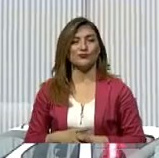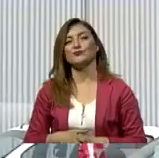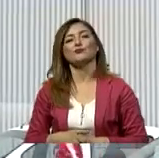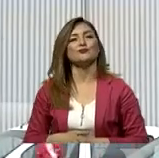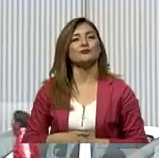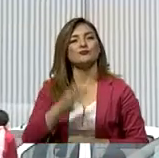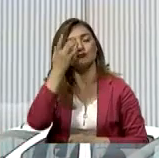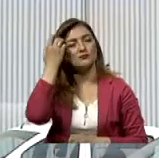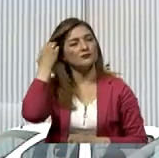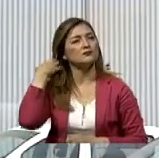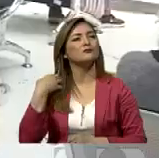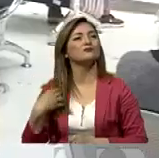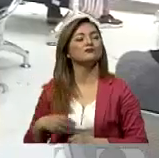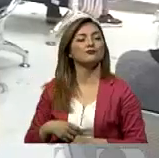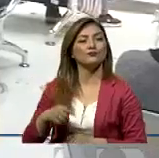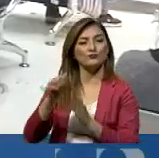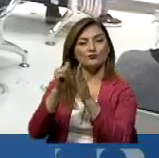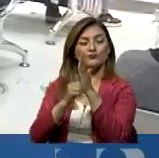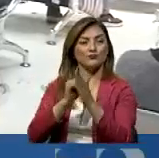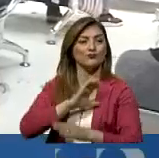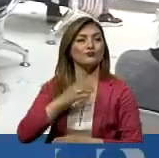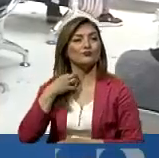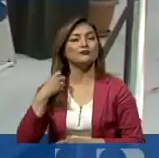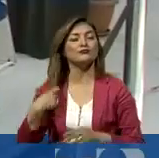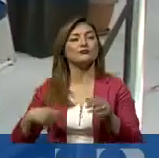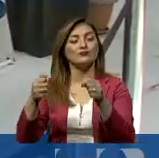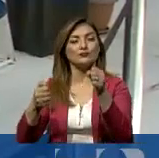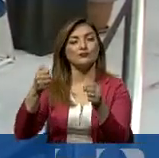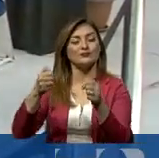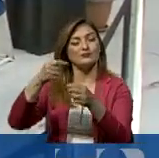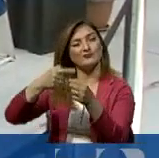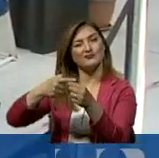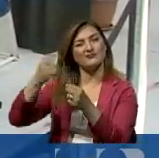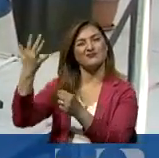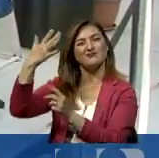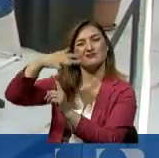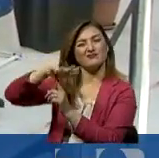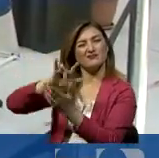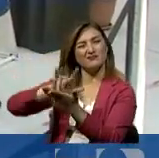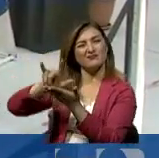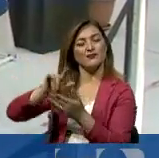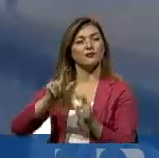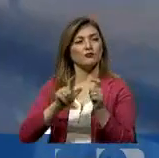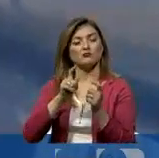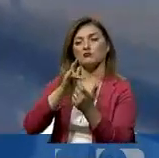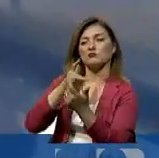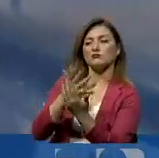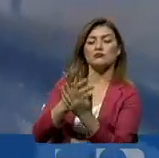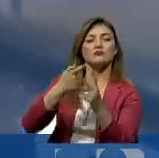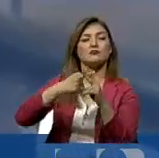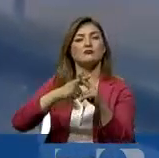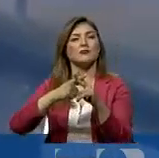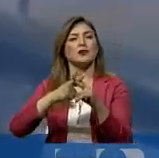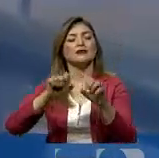Pese a que no hay mucha actividad en las instalaciones de la Agencia Metropolitana de Tránsito en el Bicentenario, algunos usuarios acuden a este lugar para iniciar